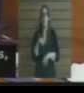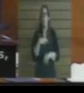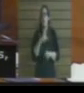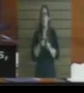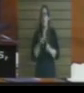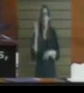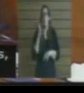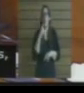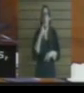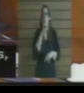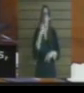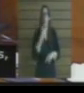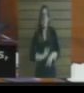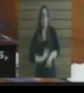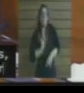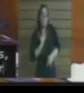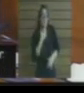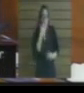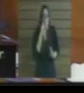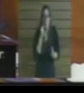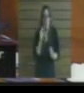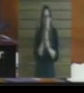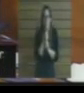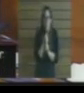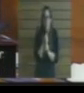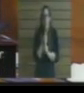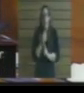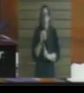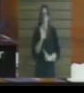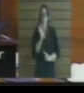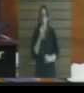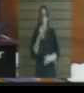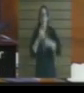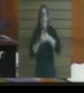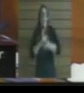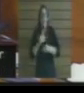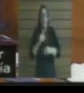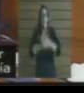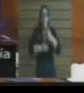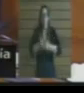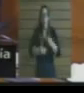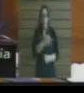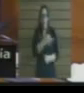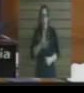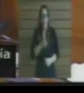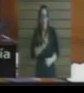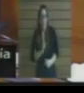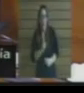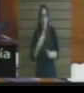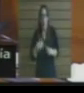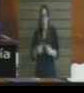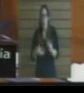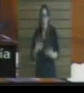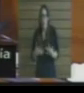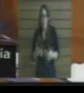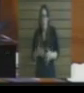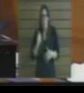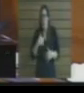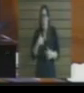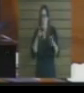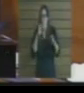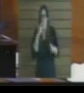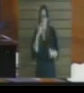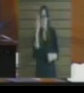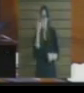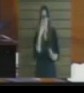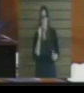se decía que no se había hecho con el procedimiento adecuado, etcétera, etcétera. Todas estas cosas que ya ponen en situación la cuestión tienen